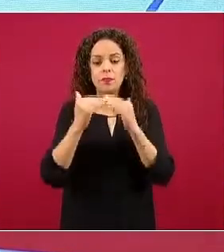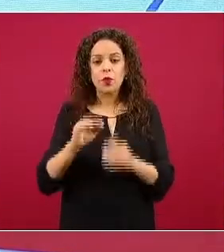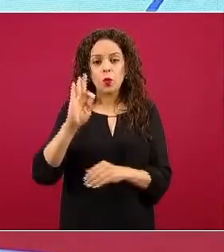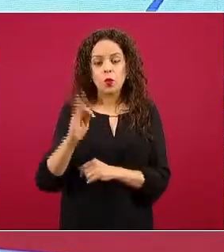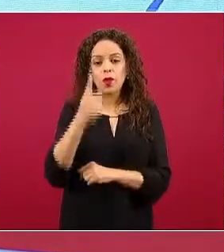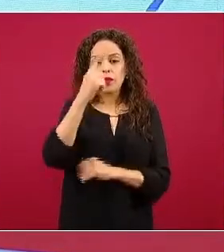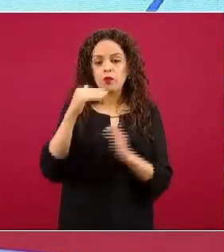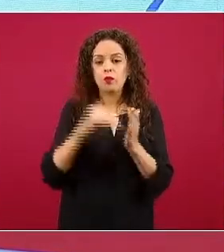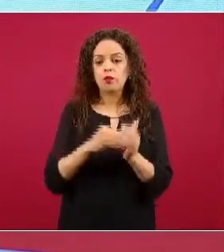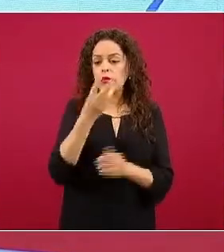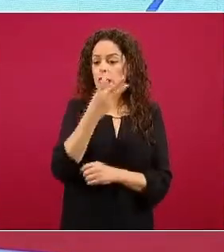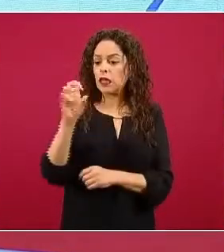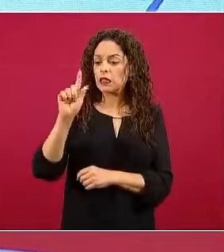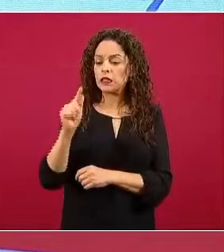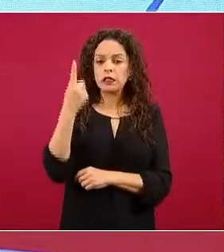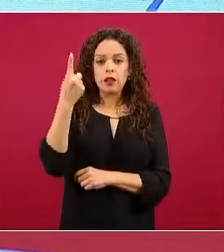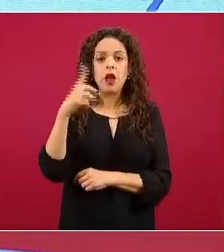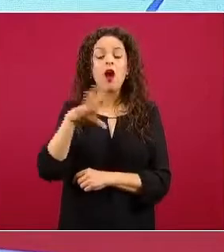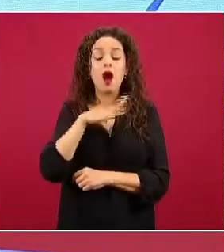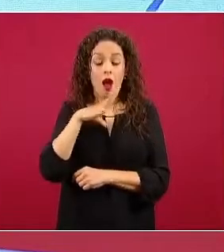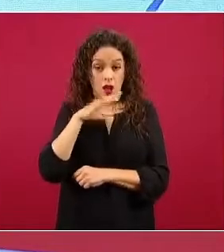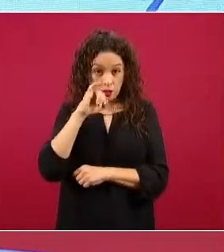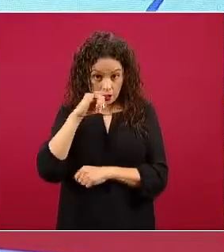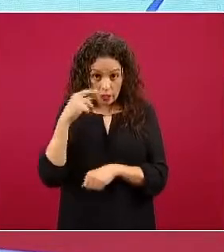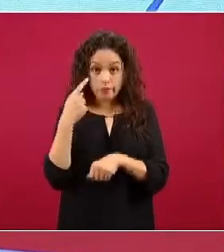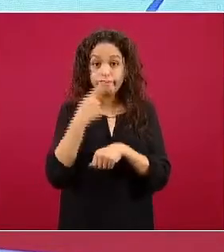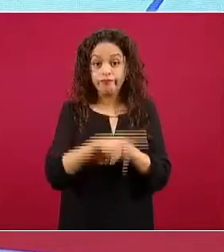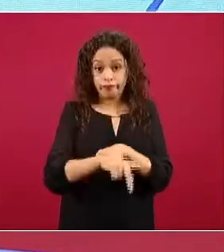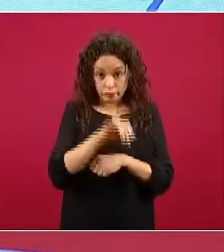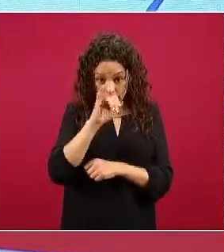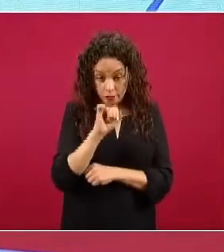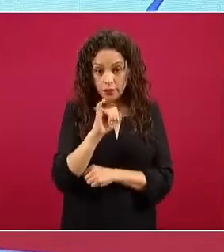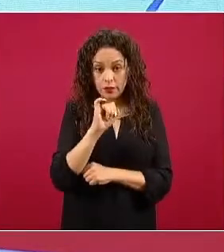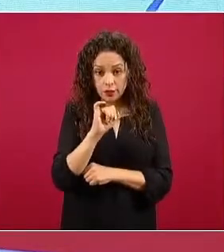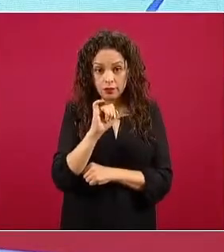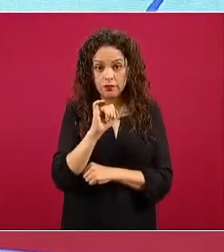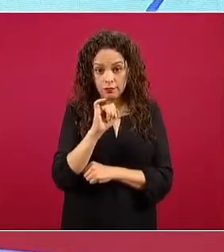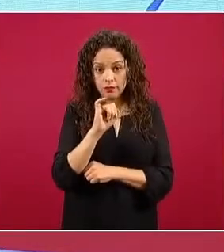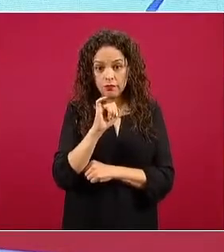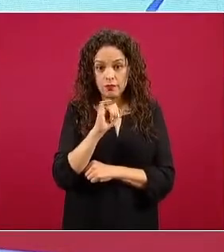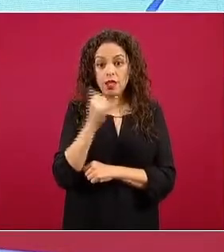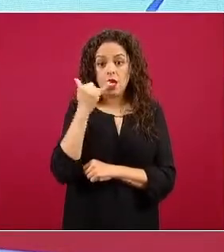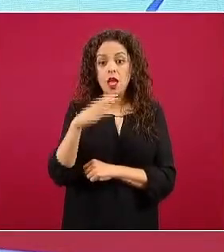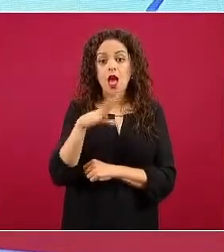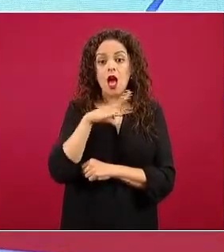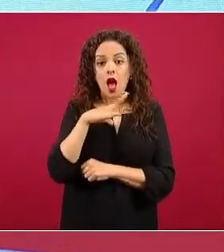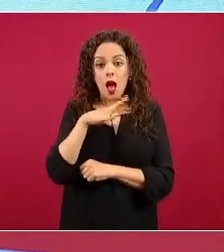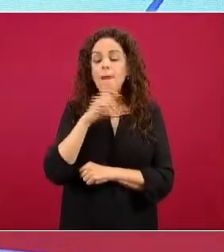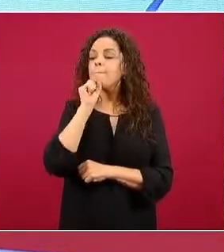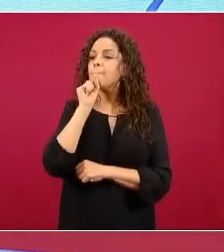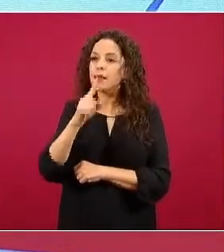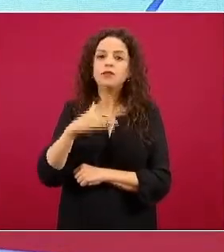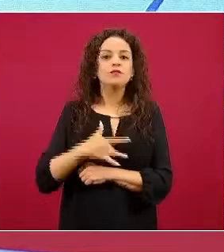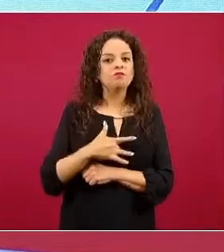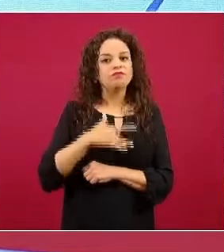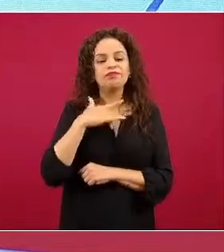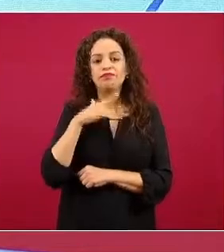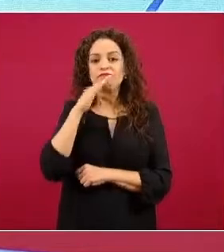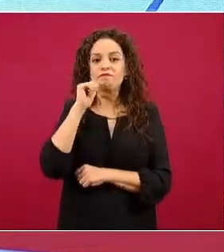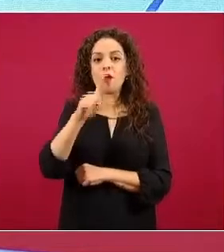41,371 tenían factores de riesgo, sí tenían factores de riesgo y también presentaban síntomas de